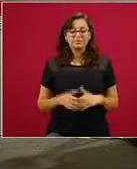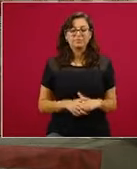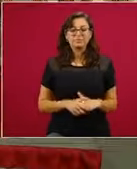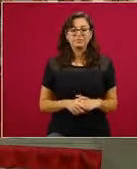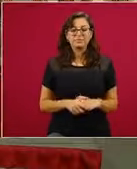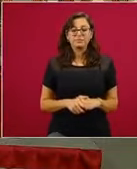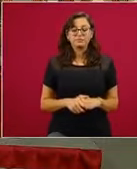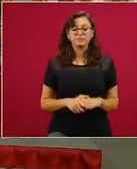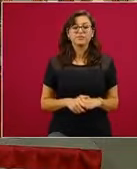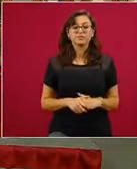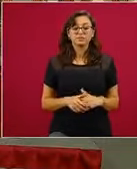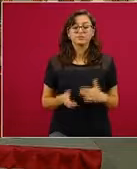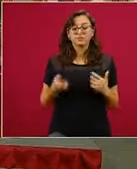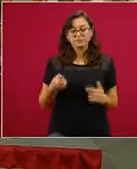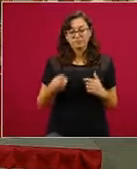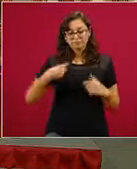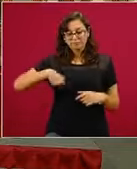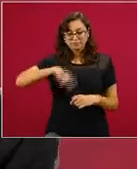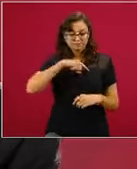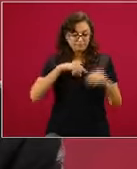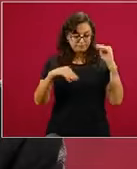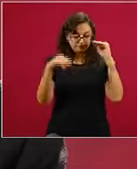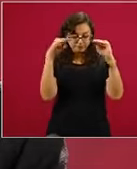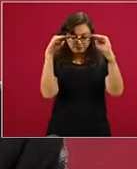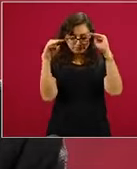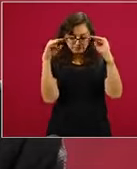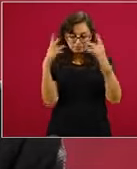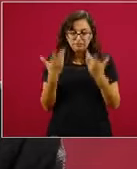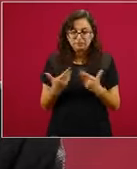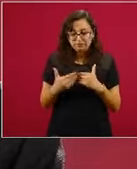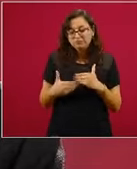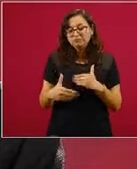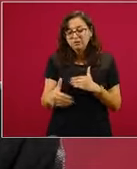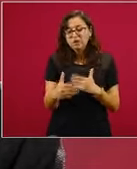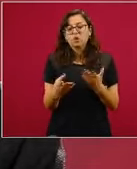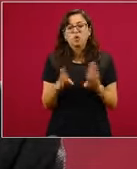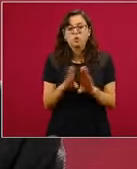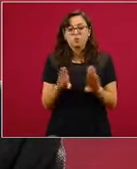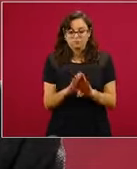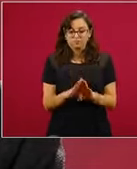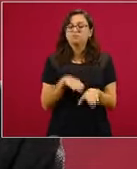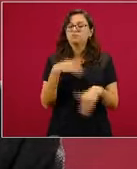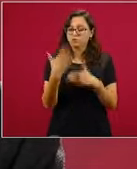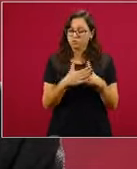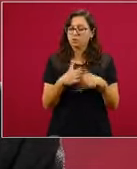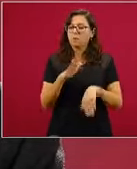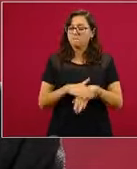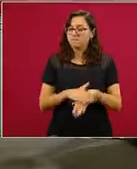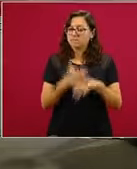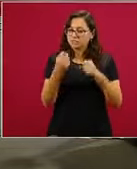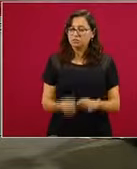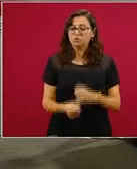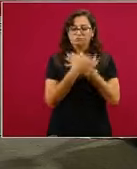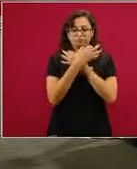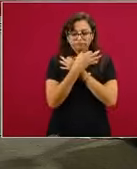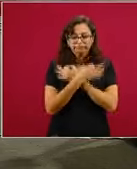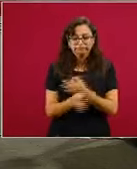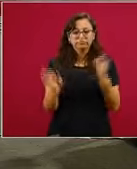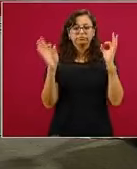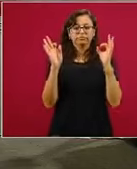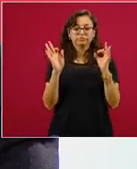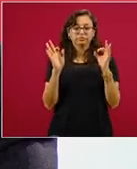populares. Y estamos analizando los detalles, próximamente haremos una comunicación técnica al